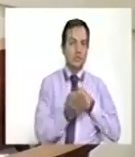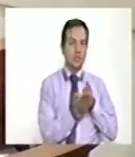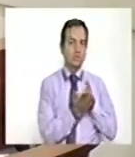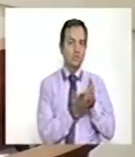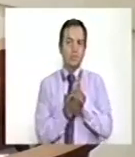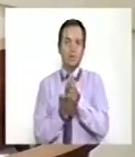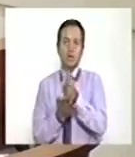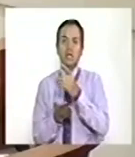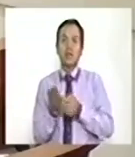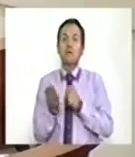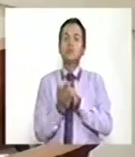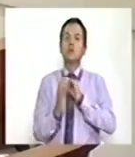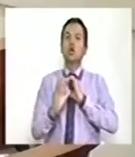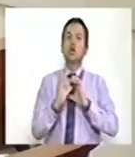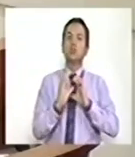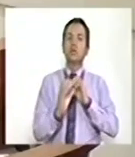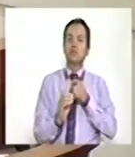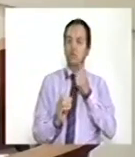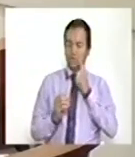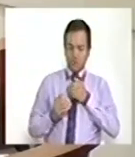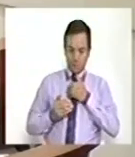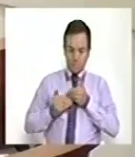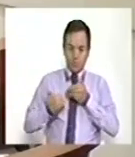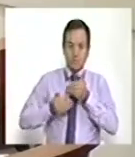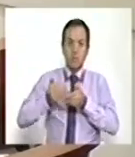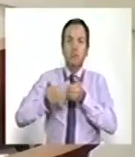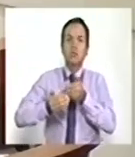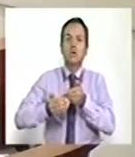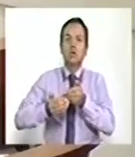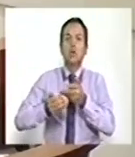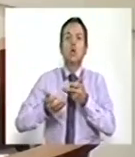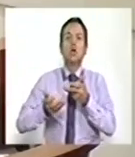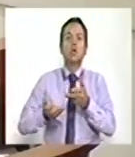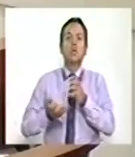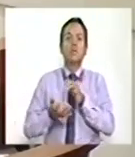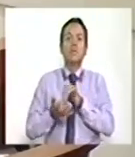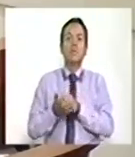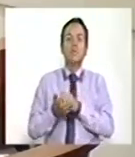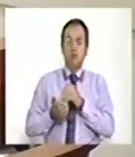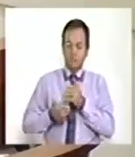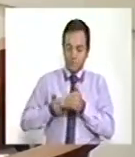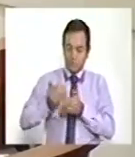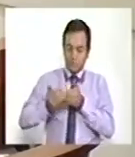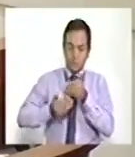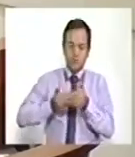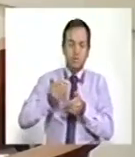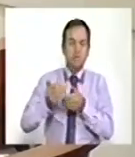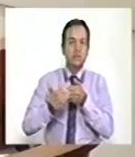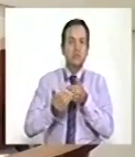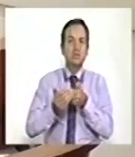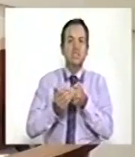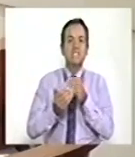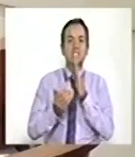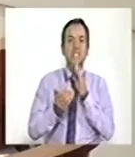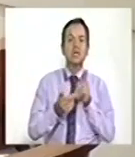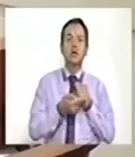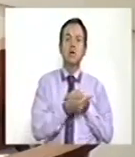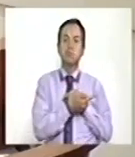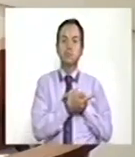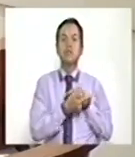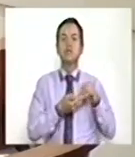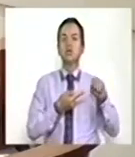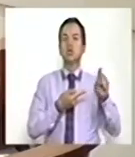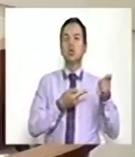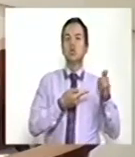comunicación se habían dado como procesos que eran del despacho de Gustavo Malo